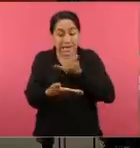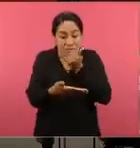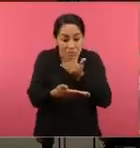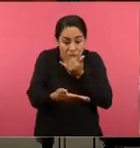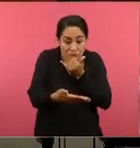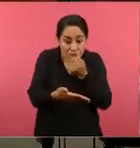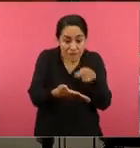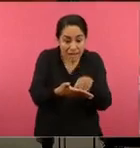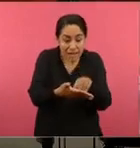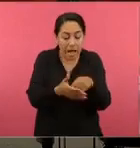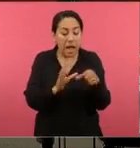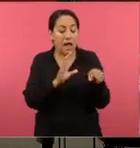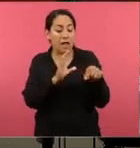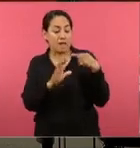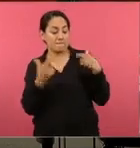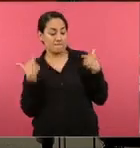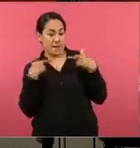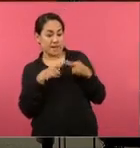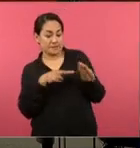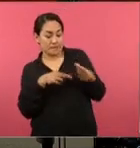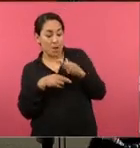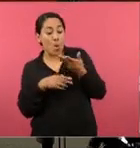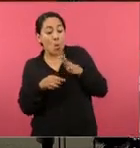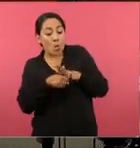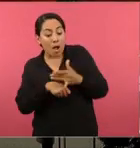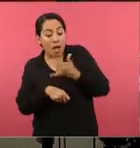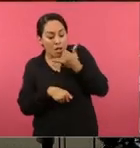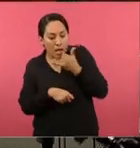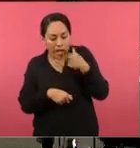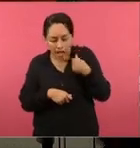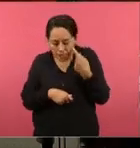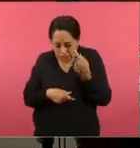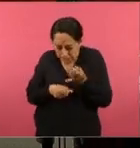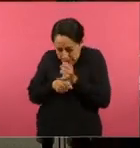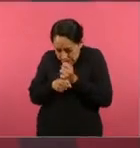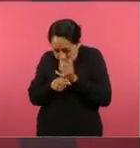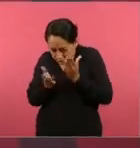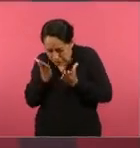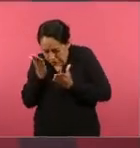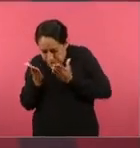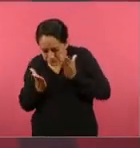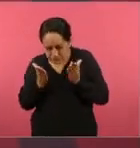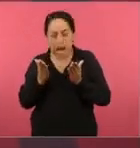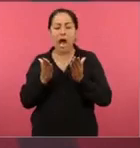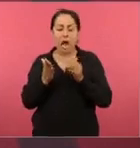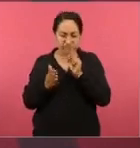que mejorar. Y tendremos que ver cómo las adaptamos, cómo las